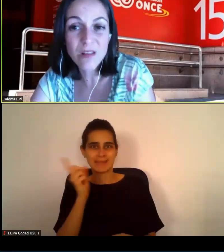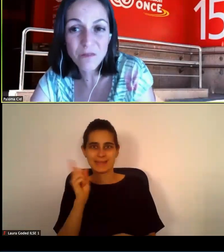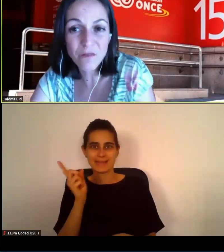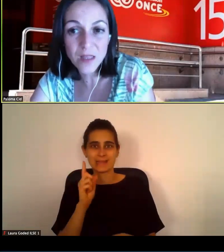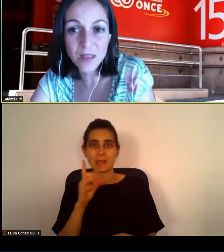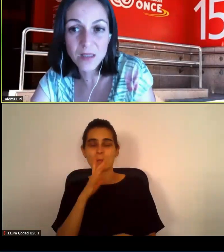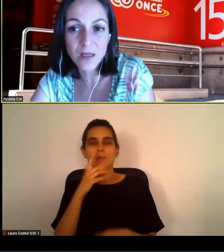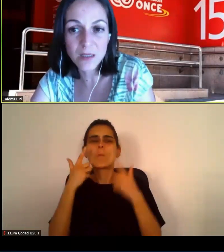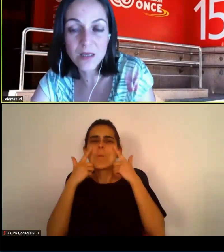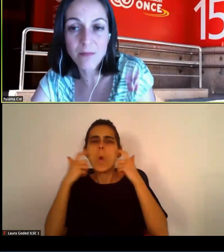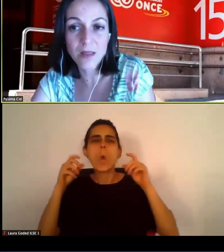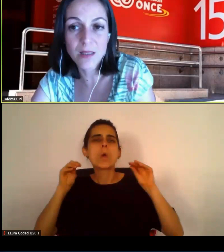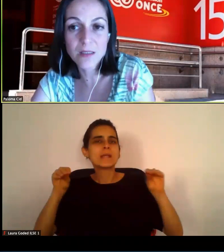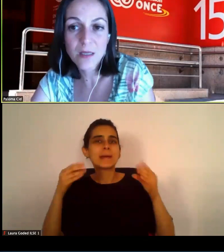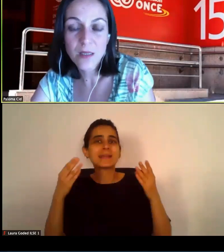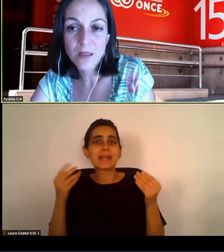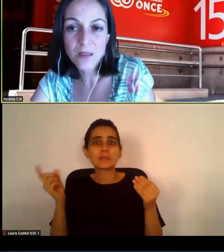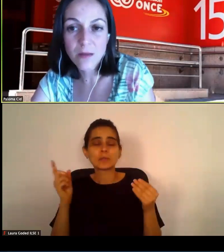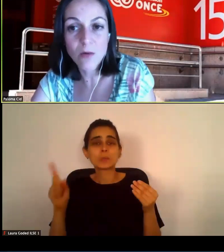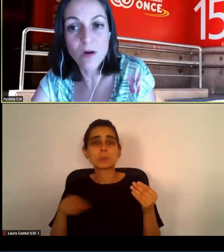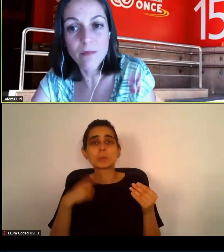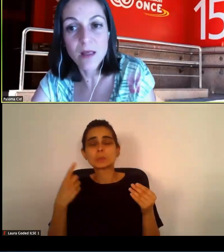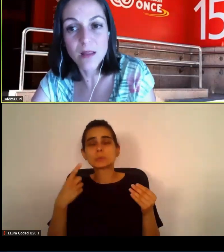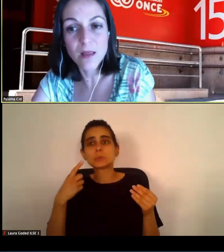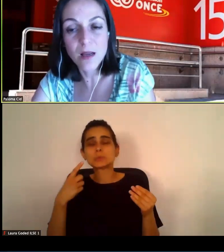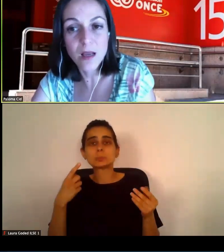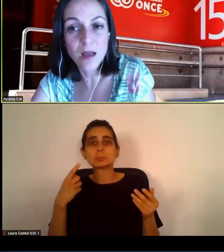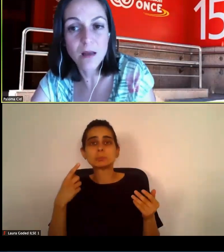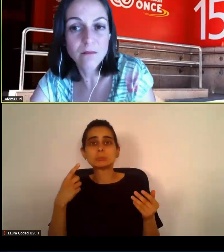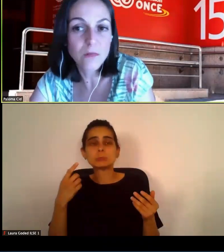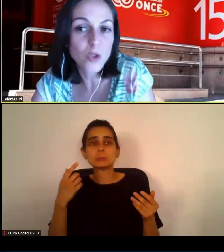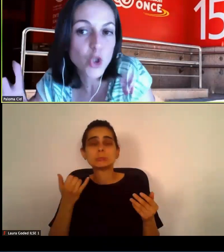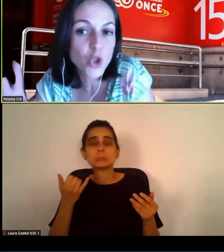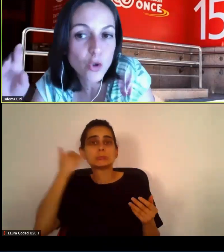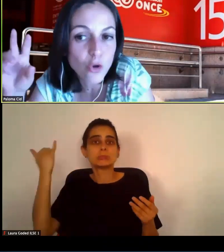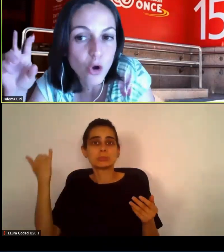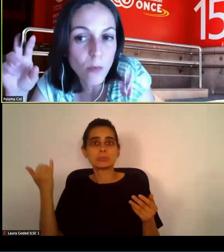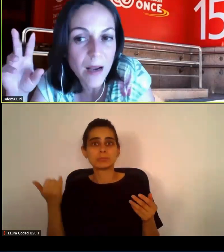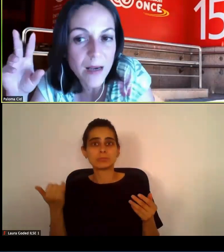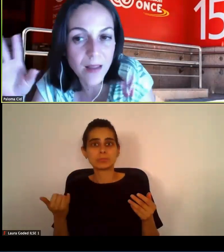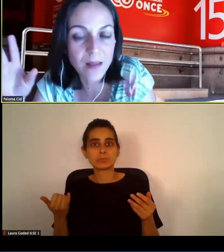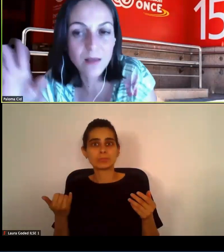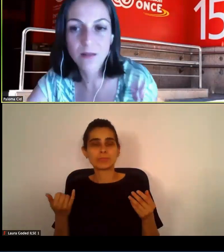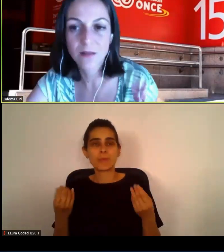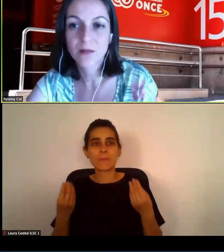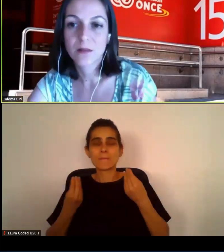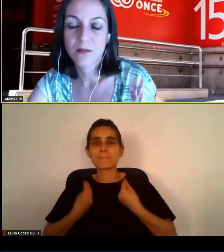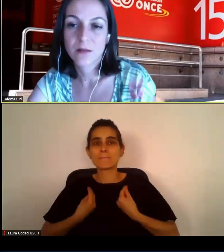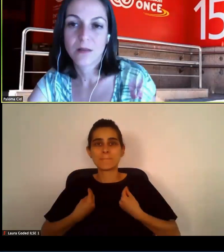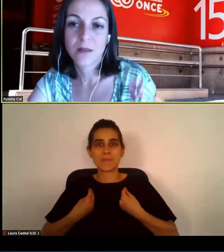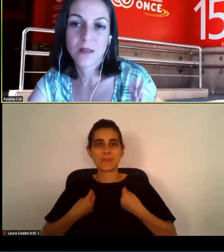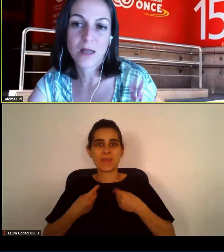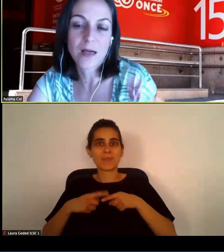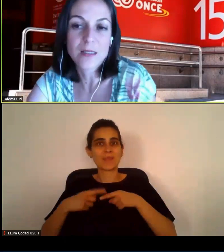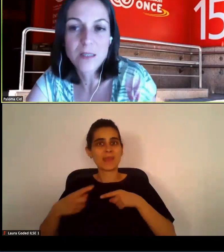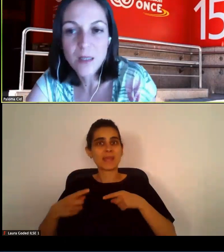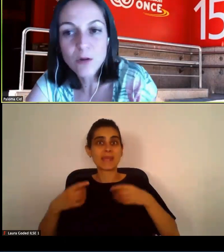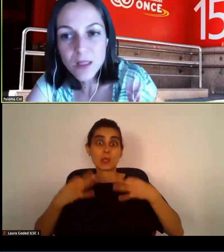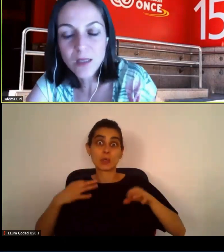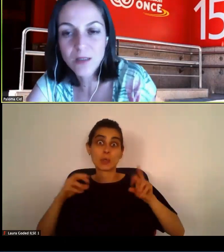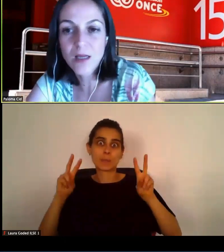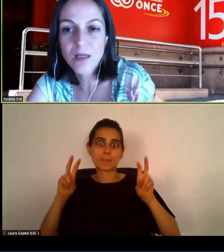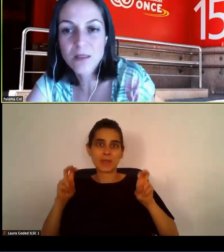de lo difícil que es a veces llevar una vida diaria normalizada